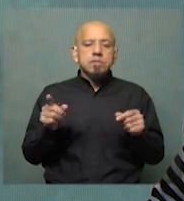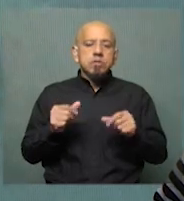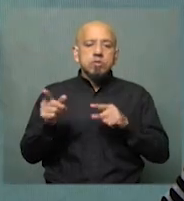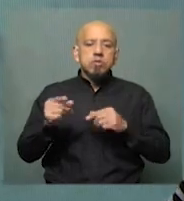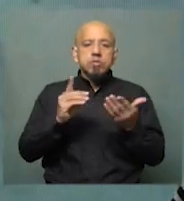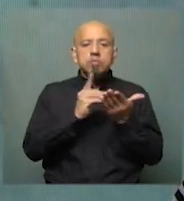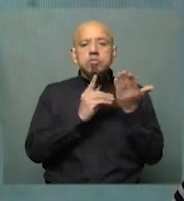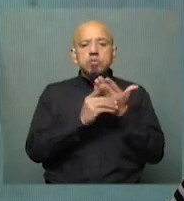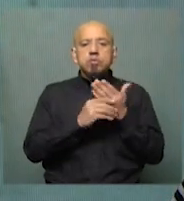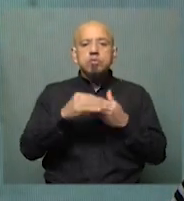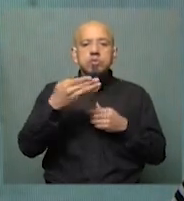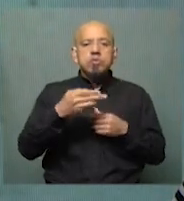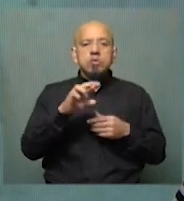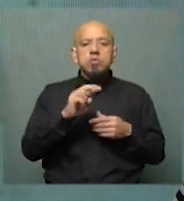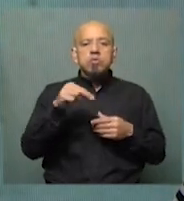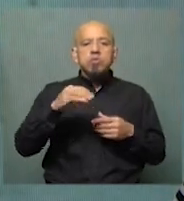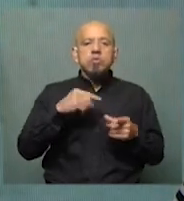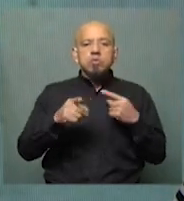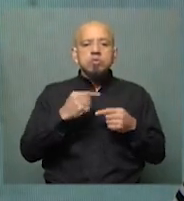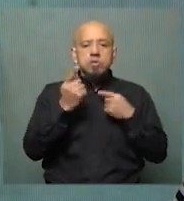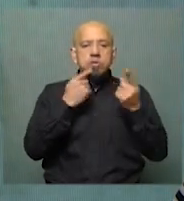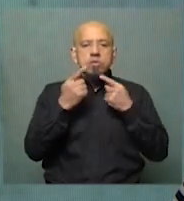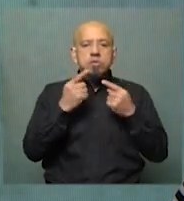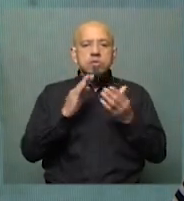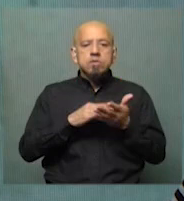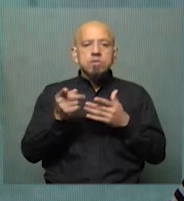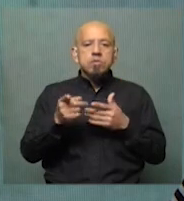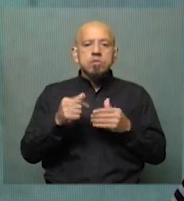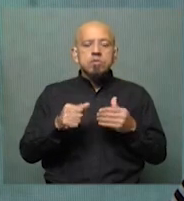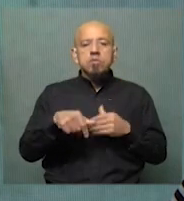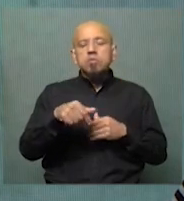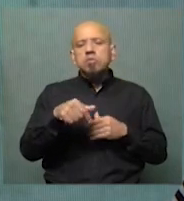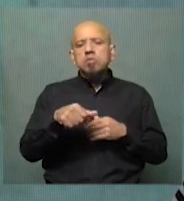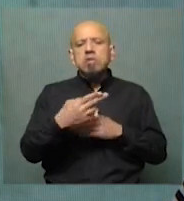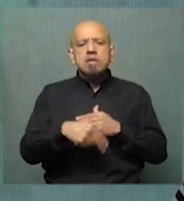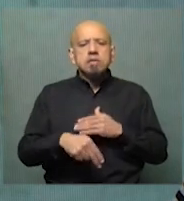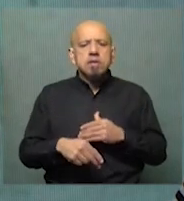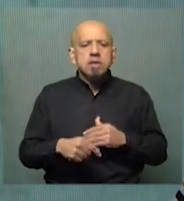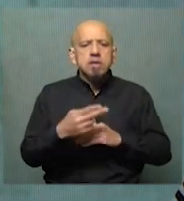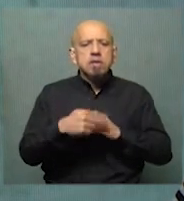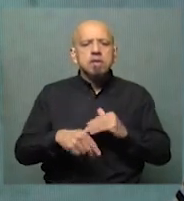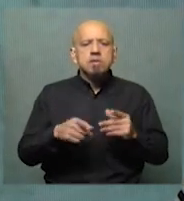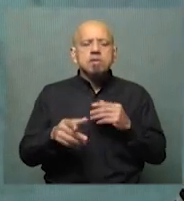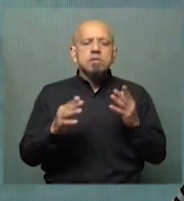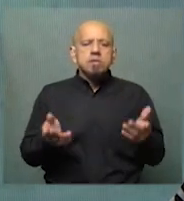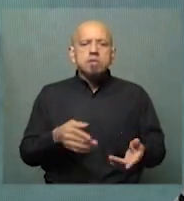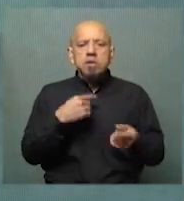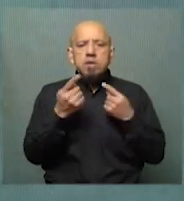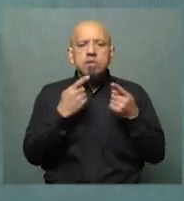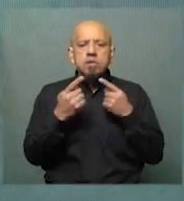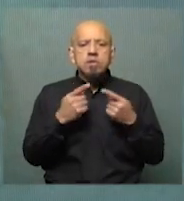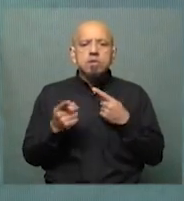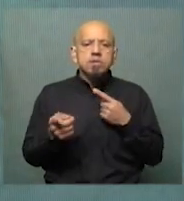del proyecto, que se llama Bruno Gadea, una conversación que él tuvo con un taxista. Y el taxista, en el viaje, así, esa charla que uno tiene al